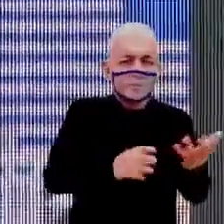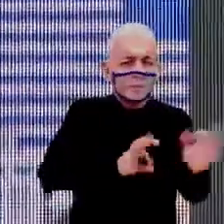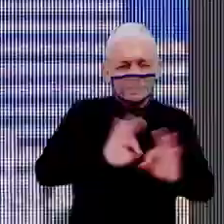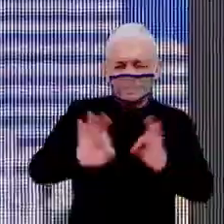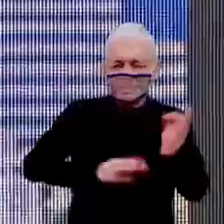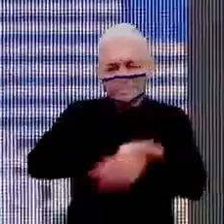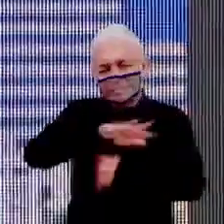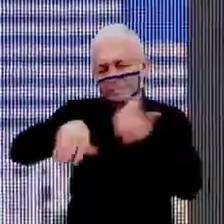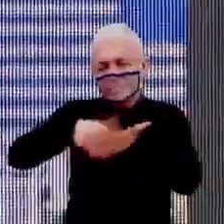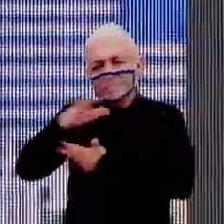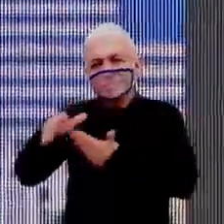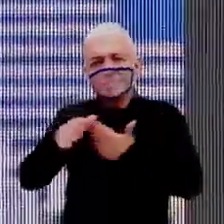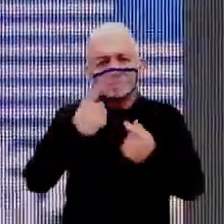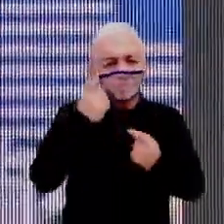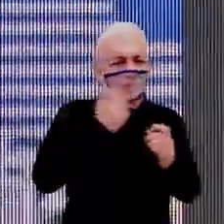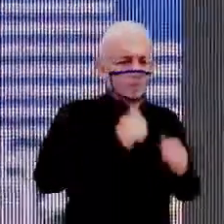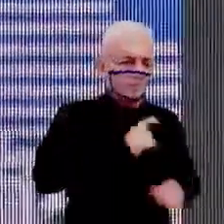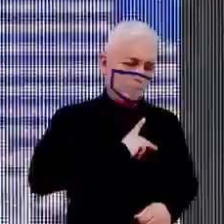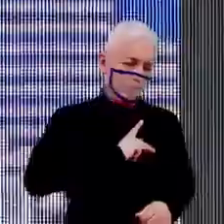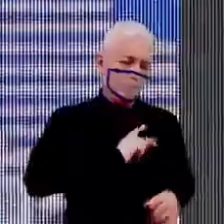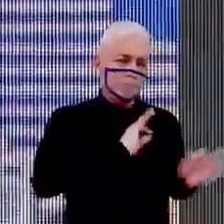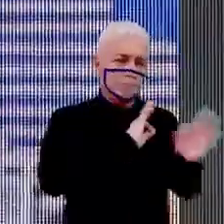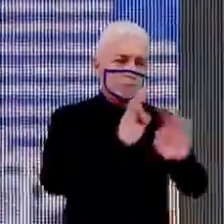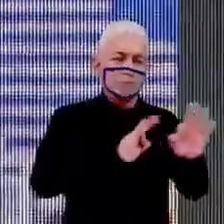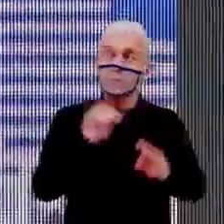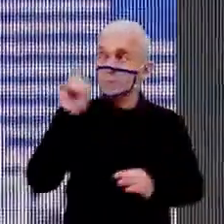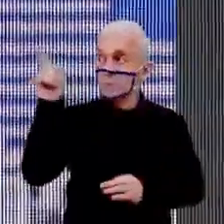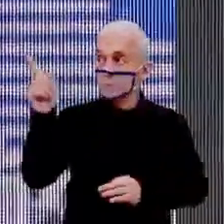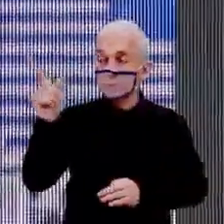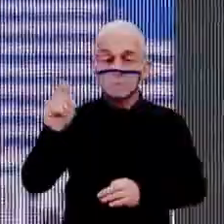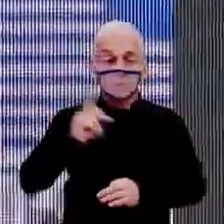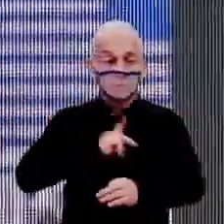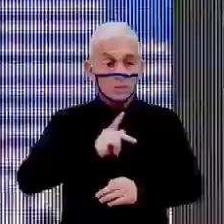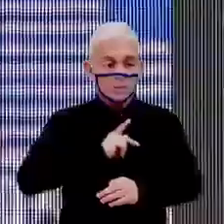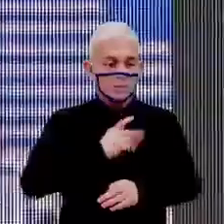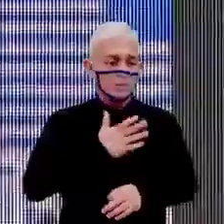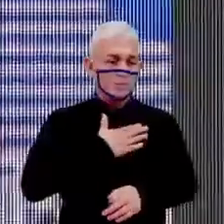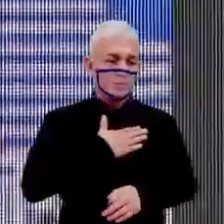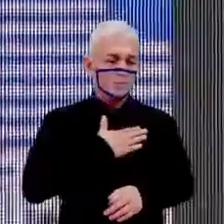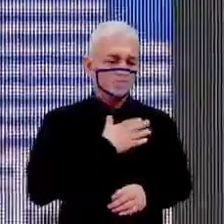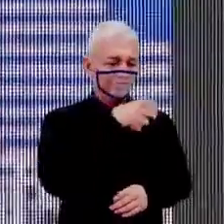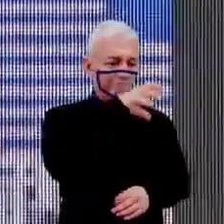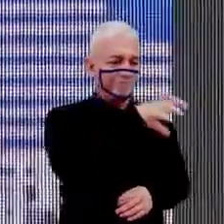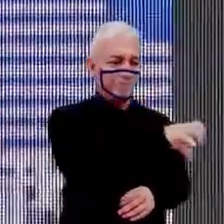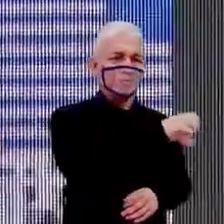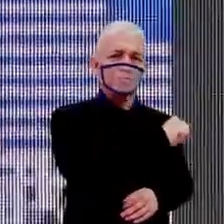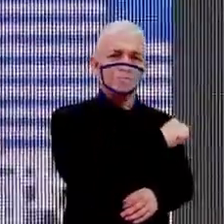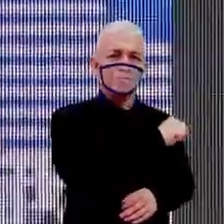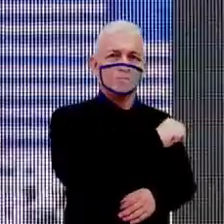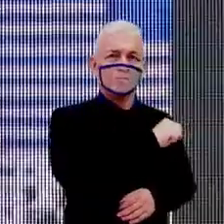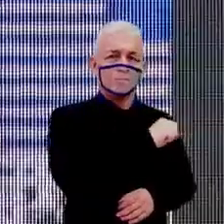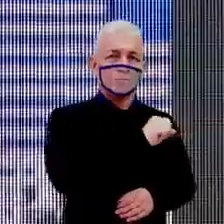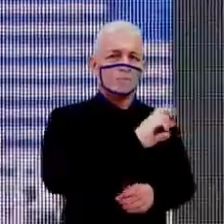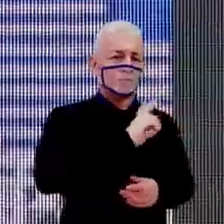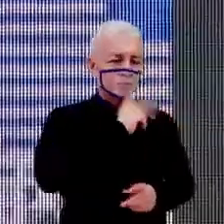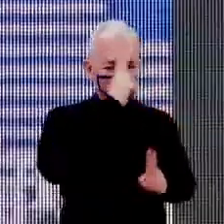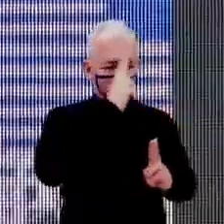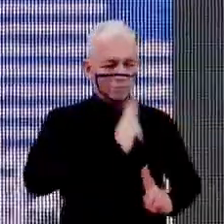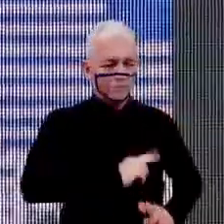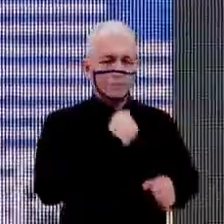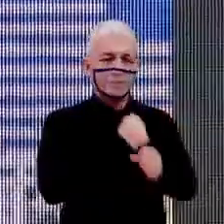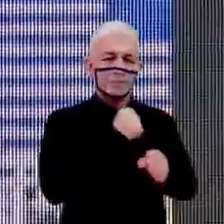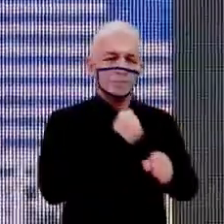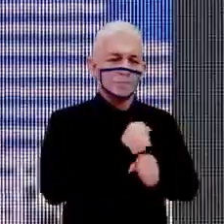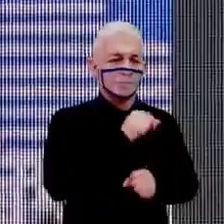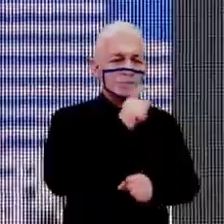desorganización y la falta de algo propio. Aquí le vamos a dar la oportunidad de sentir que tienen un espacio con dignidad, que